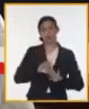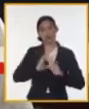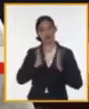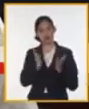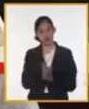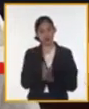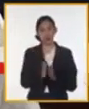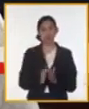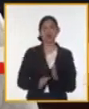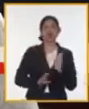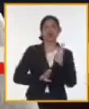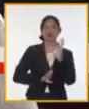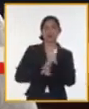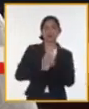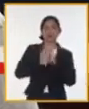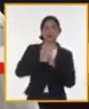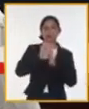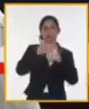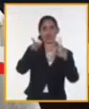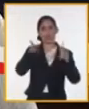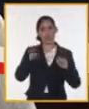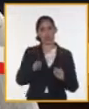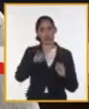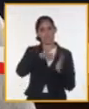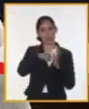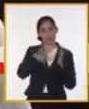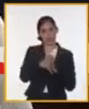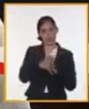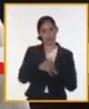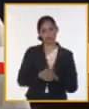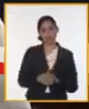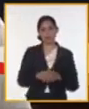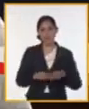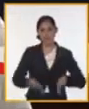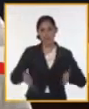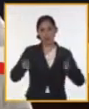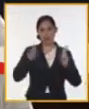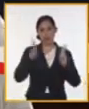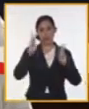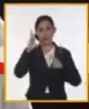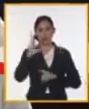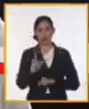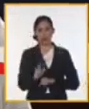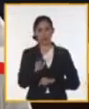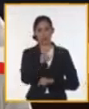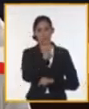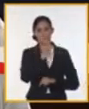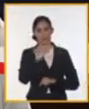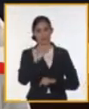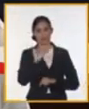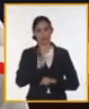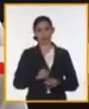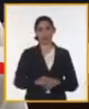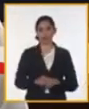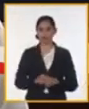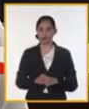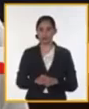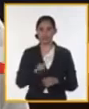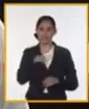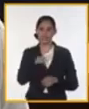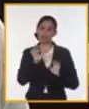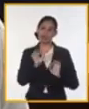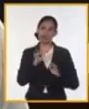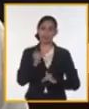nuevas proyecciones. El acuerdo, me refiero al acuerdo número 28, que se da como en proceso y que se